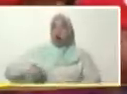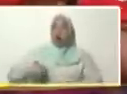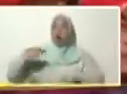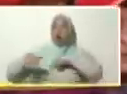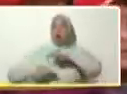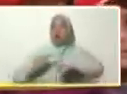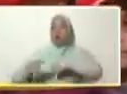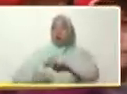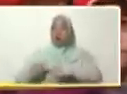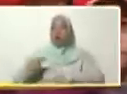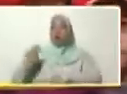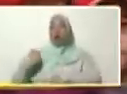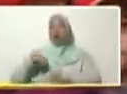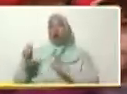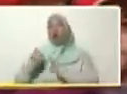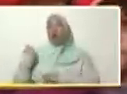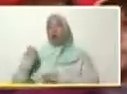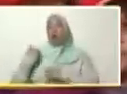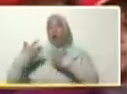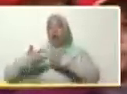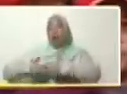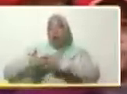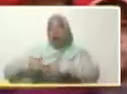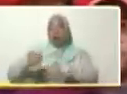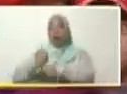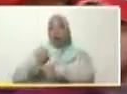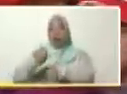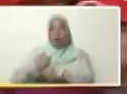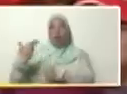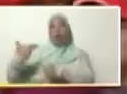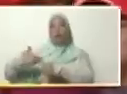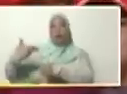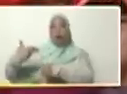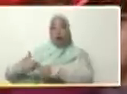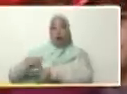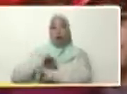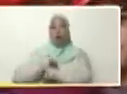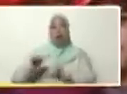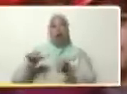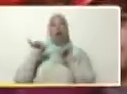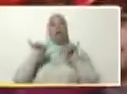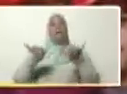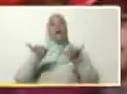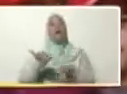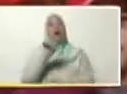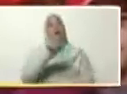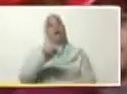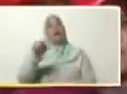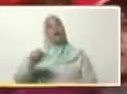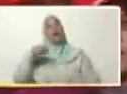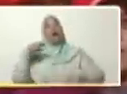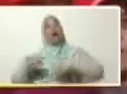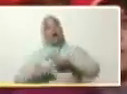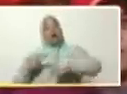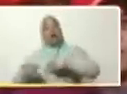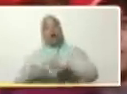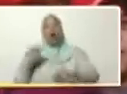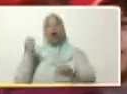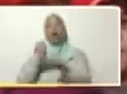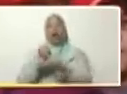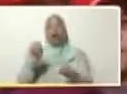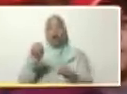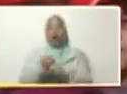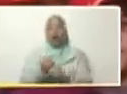en cualquier instalación petrolera, también estamos los mismos y las mismas, los trabajadores y